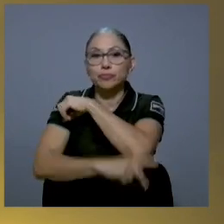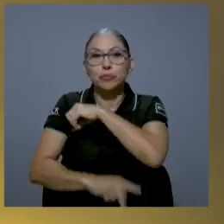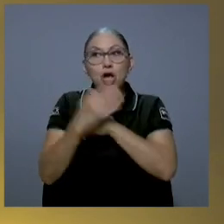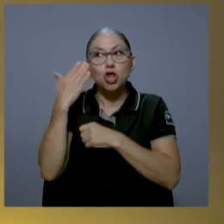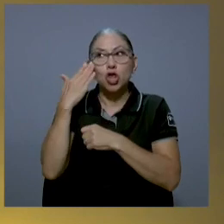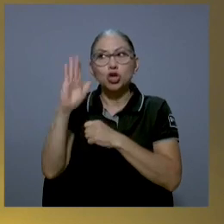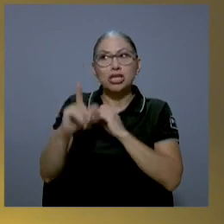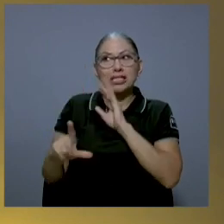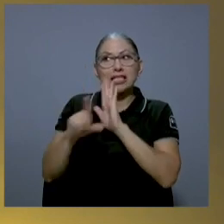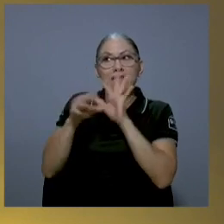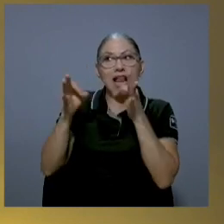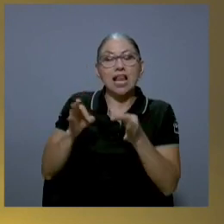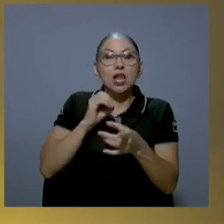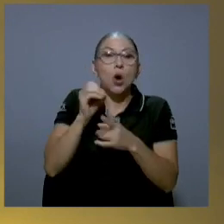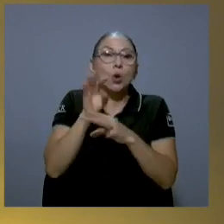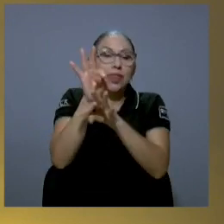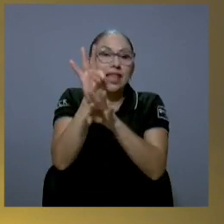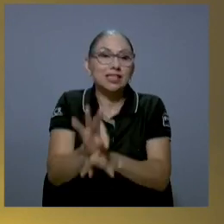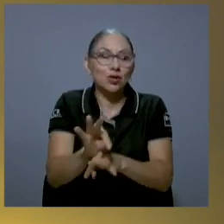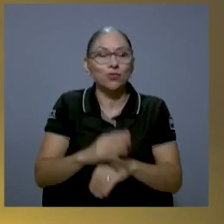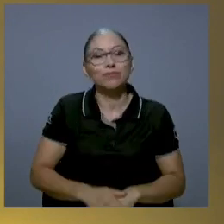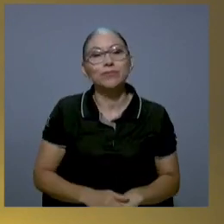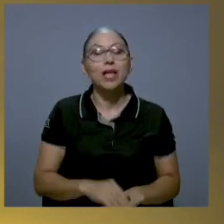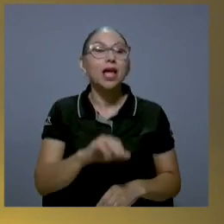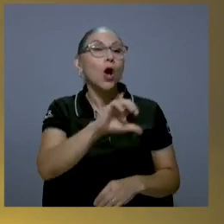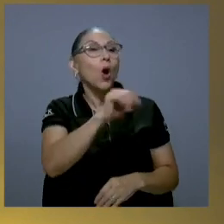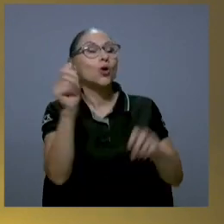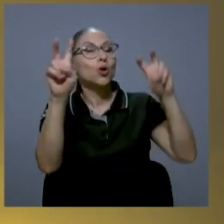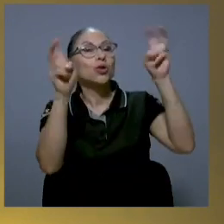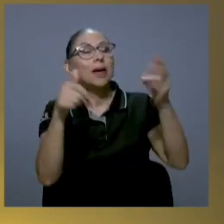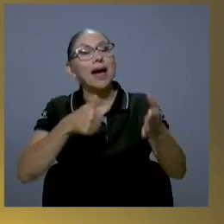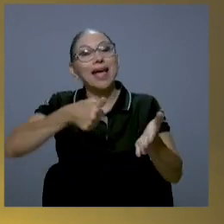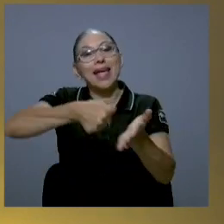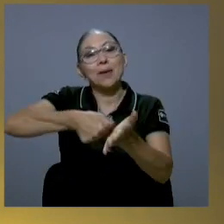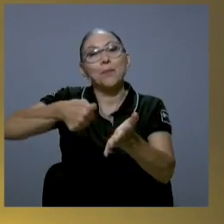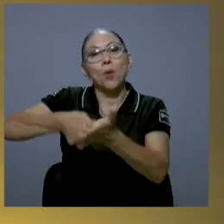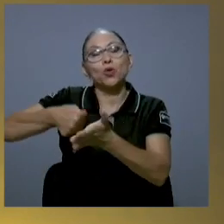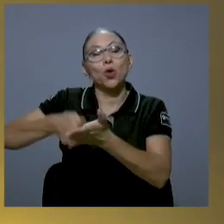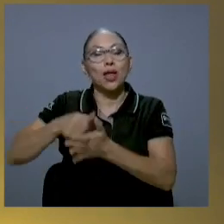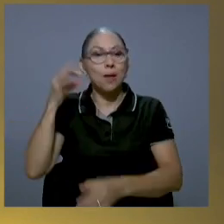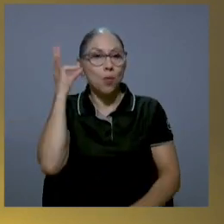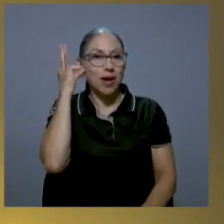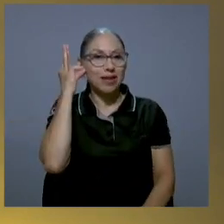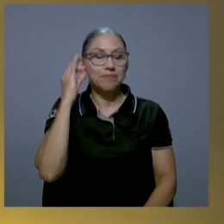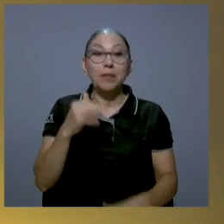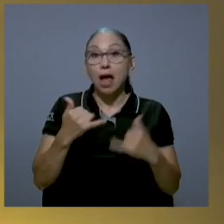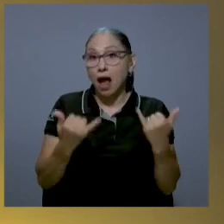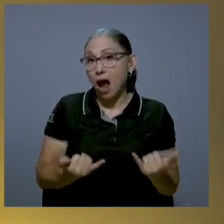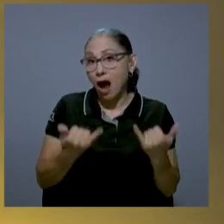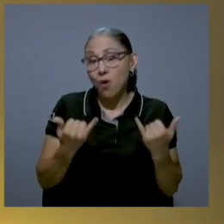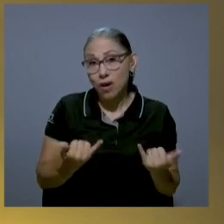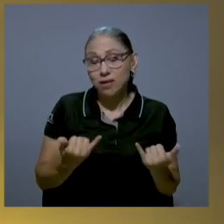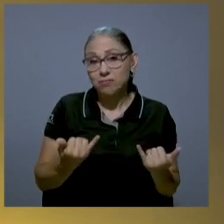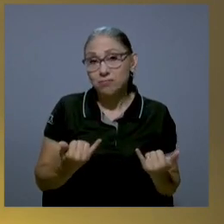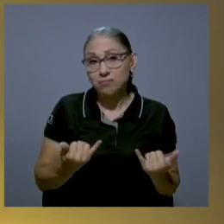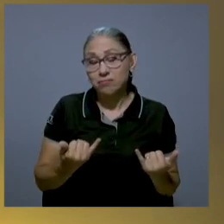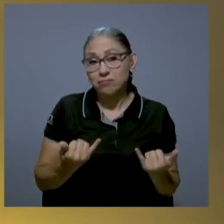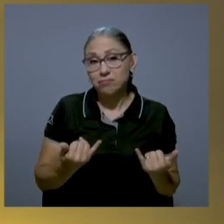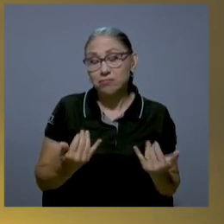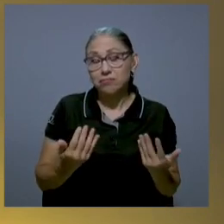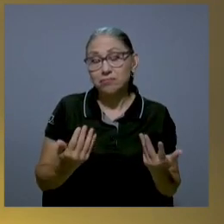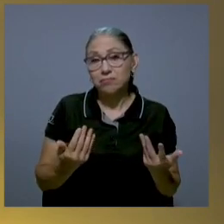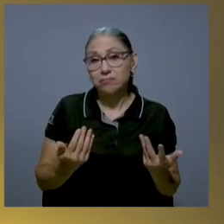otro tema es el voto de la mujer. Ahora nos equivocamos